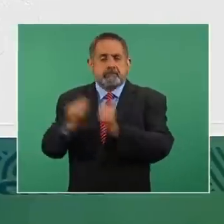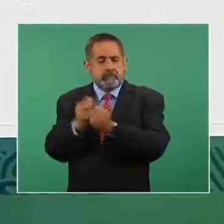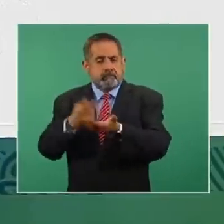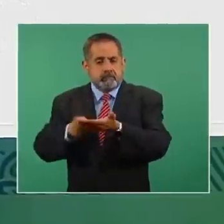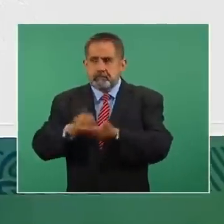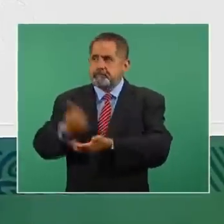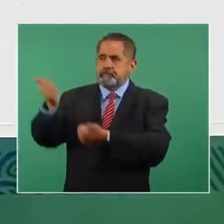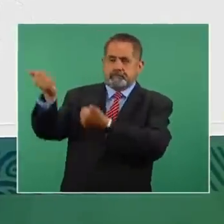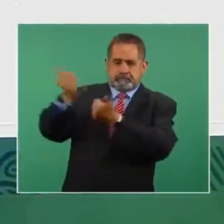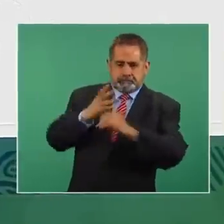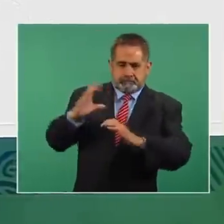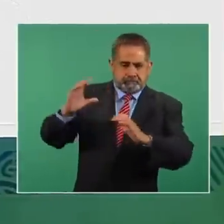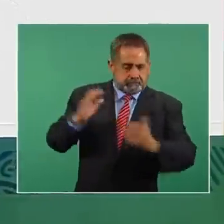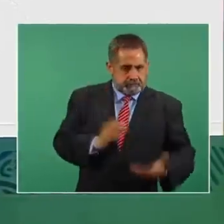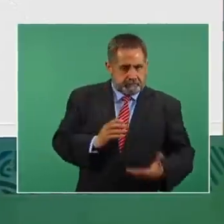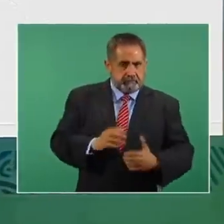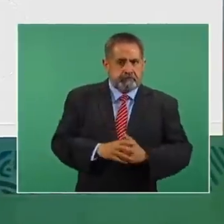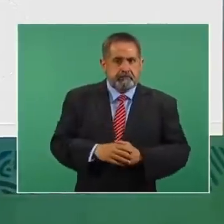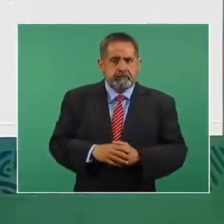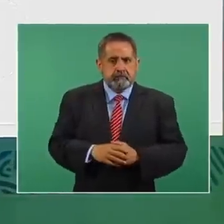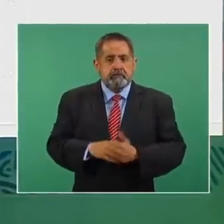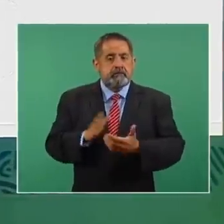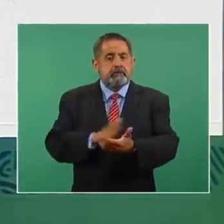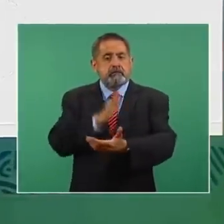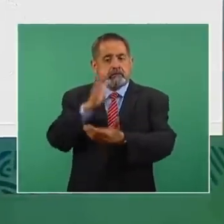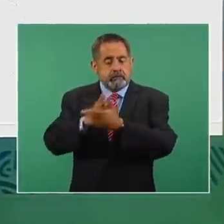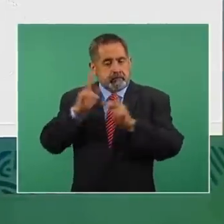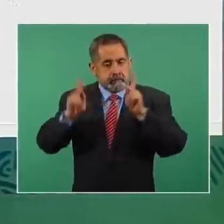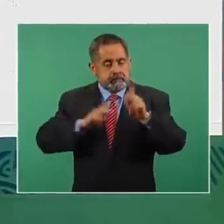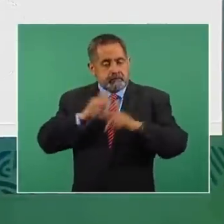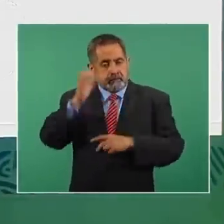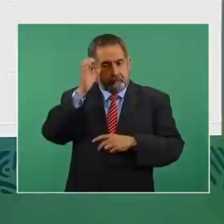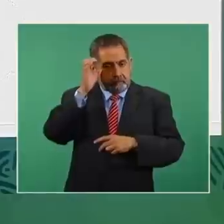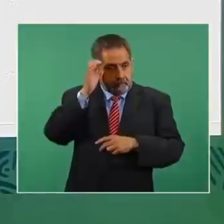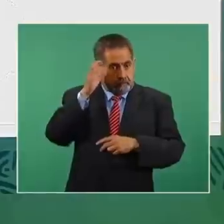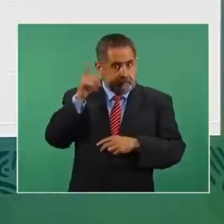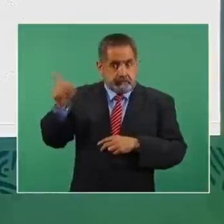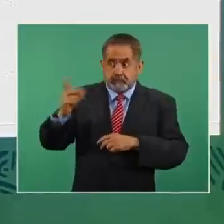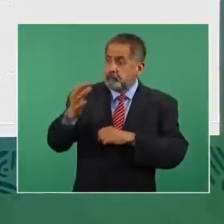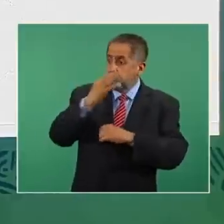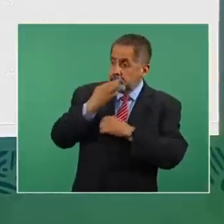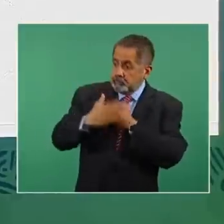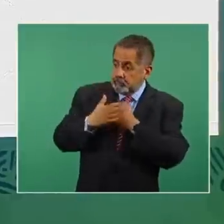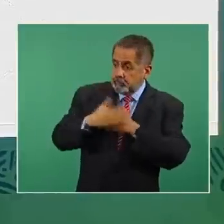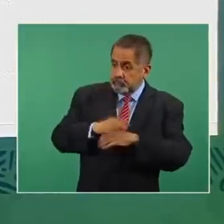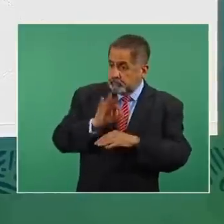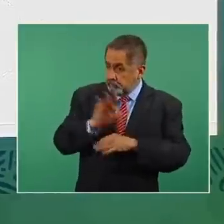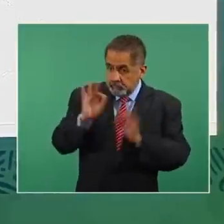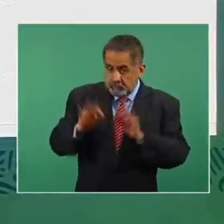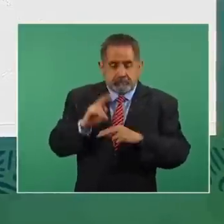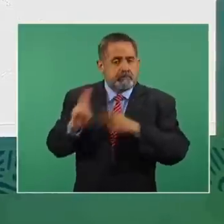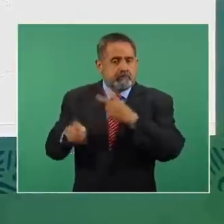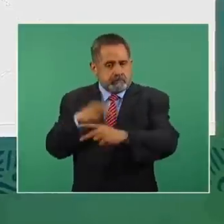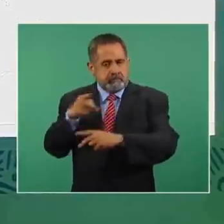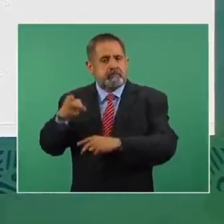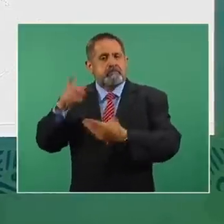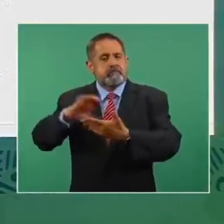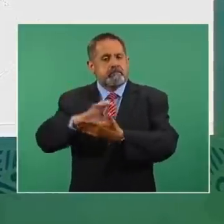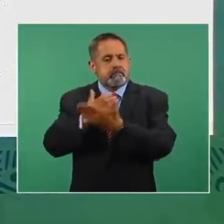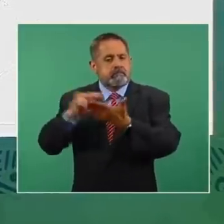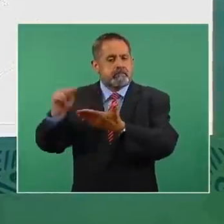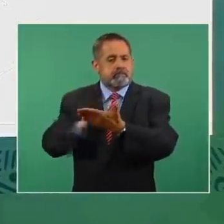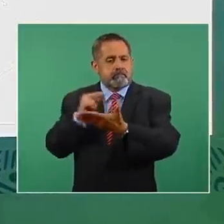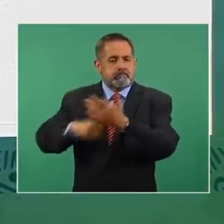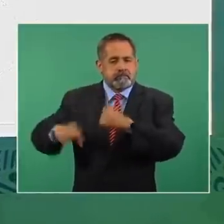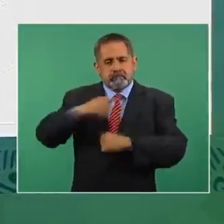dosis. Voy a visitar China en cuanto el canciller me confirme la fecha. Ahí tenemos el convenio, como